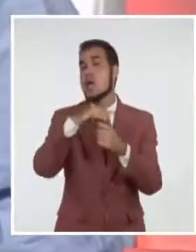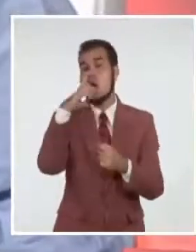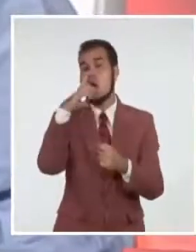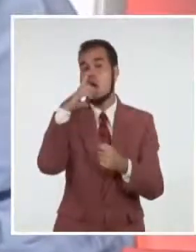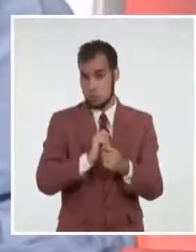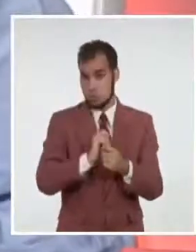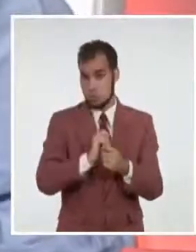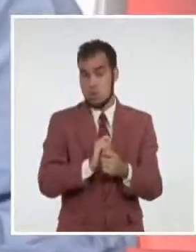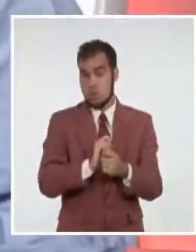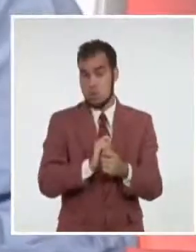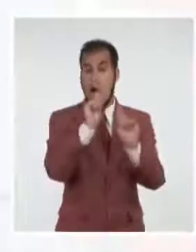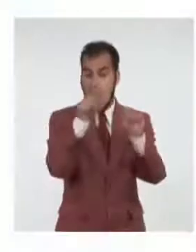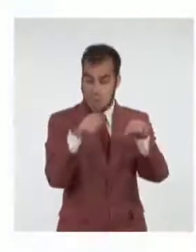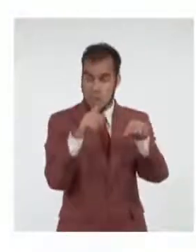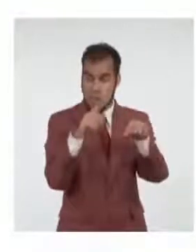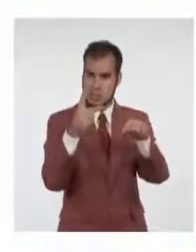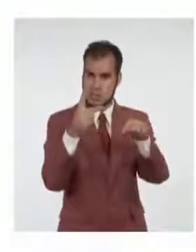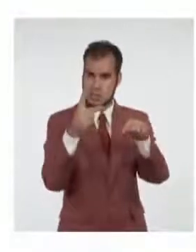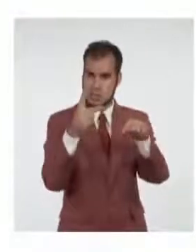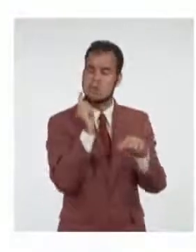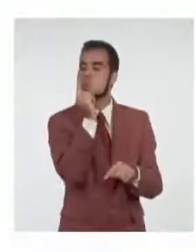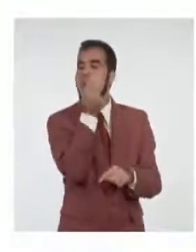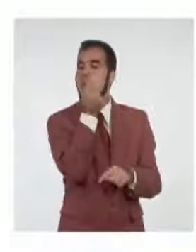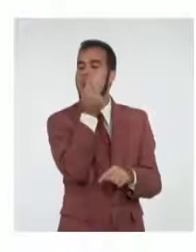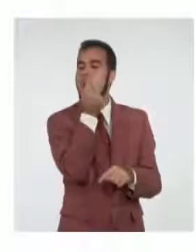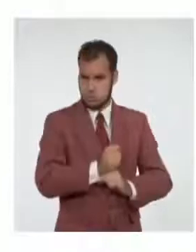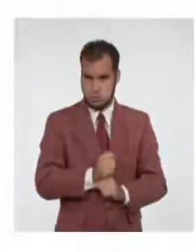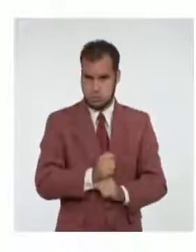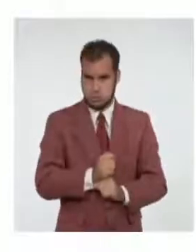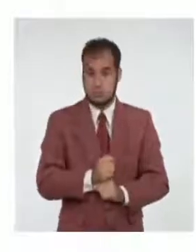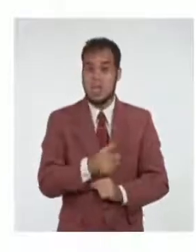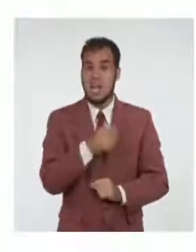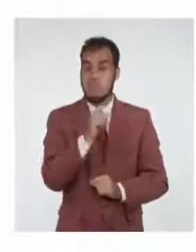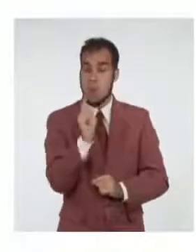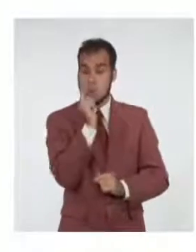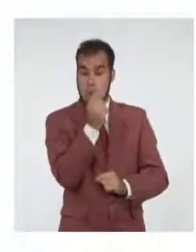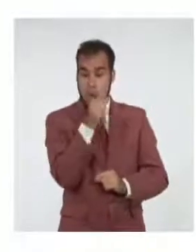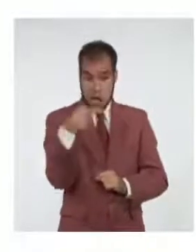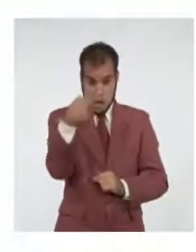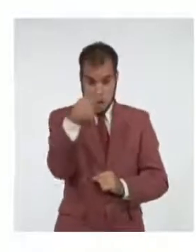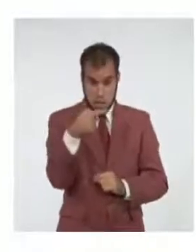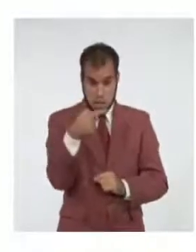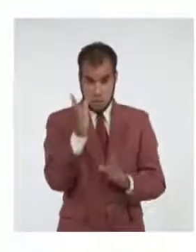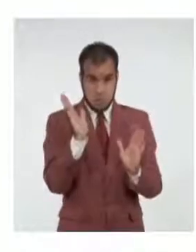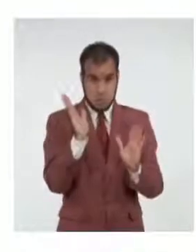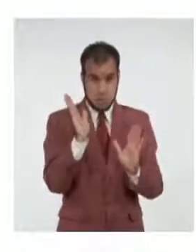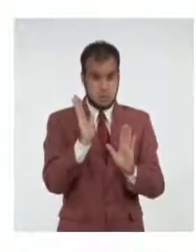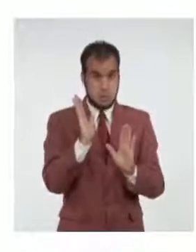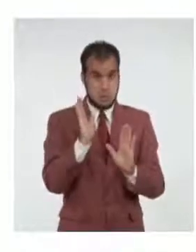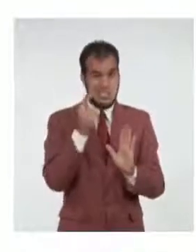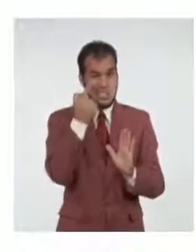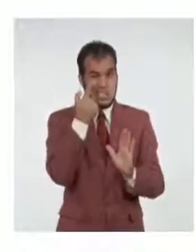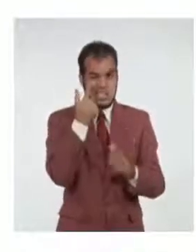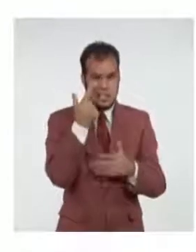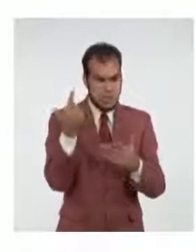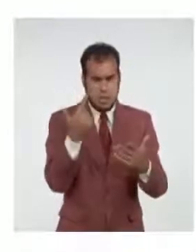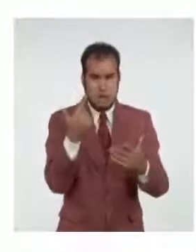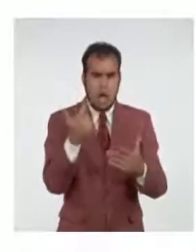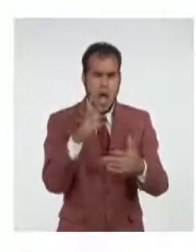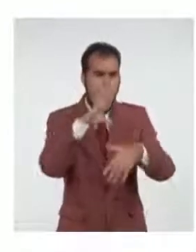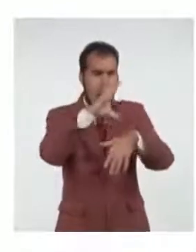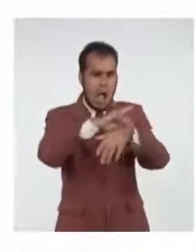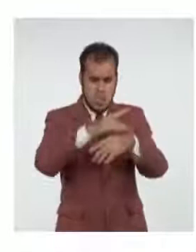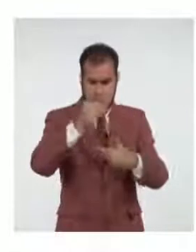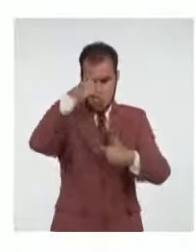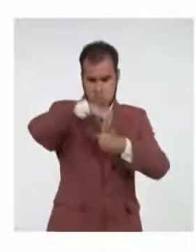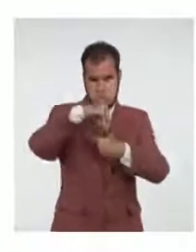evolutivamente, me haces un test de antígeno. Si el test de antígeno es negativo, si clínicamente ha evolucionado, que ese es el